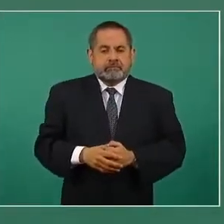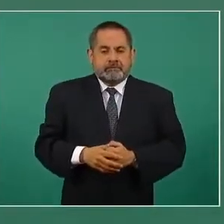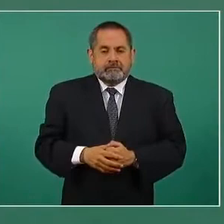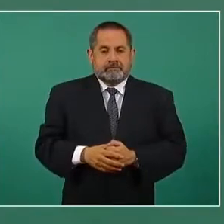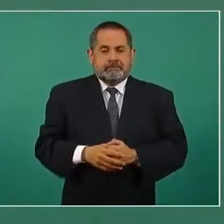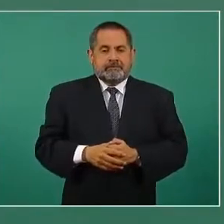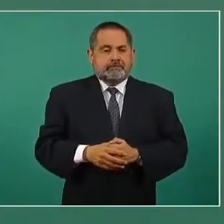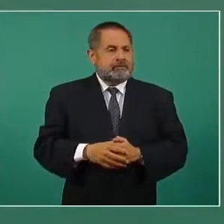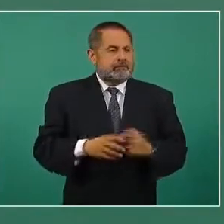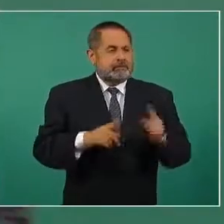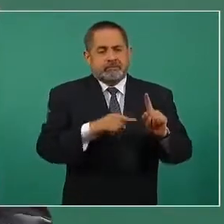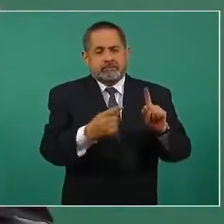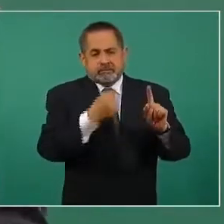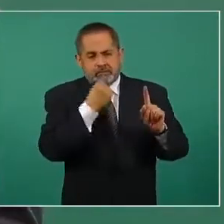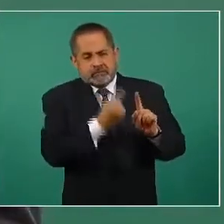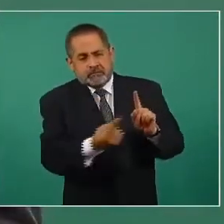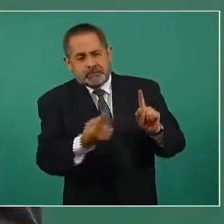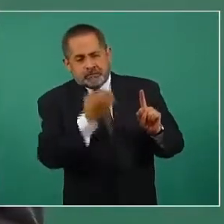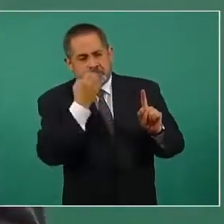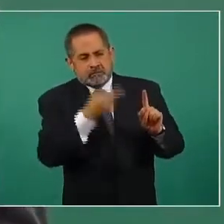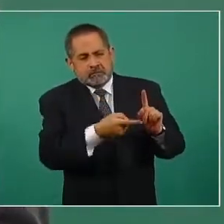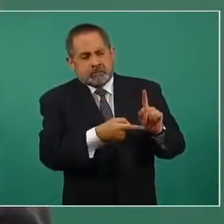¿Y los niños en la escuela?